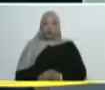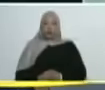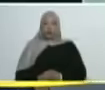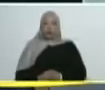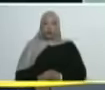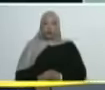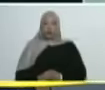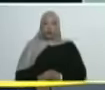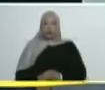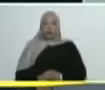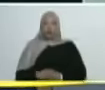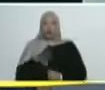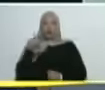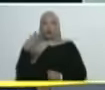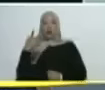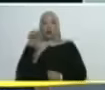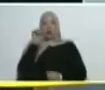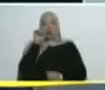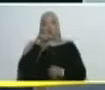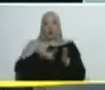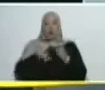Y en quinto lugar,